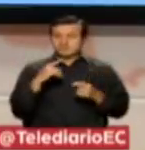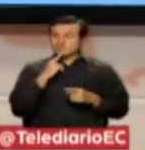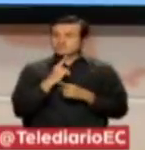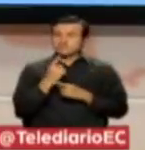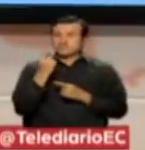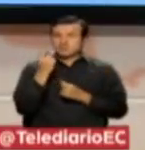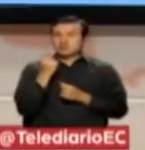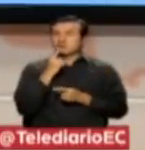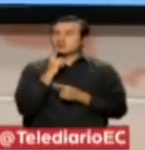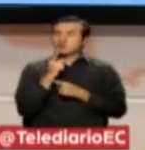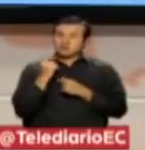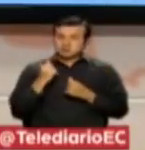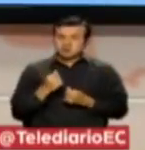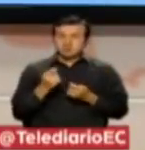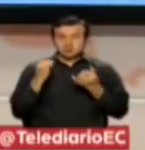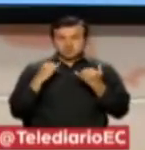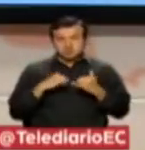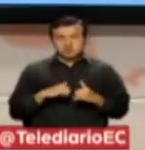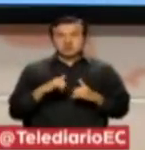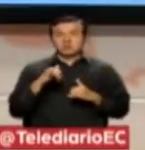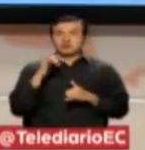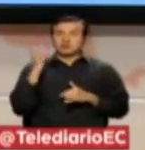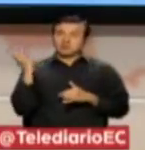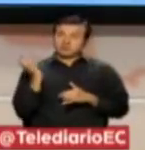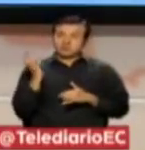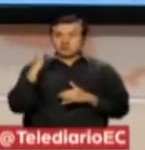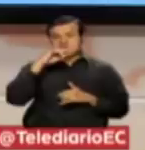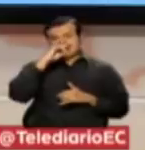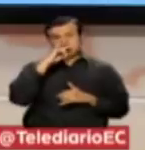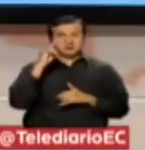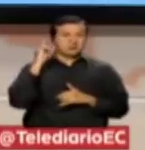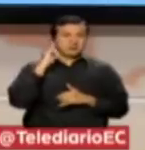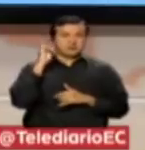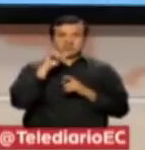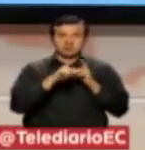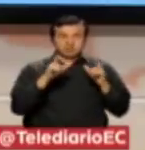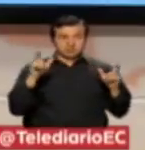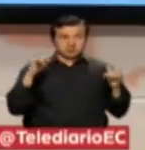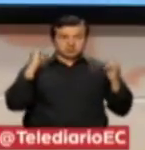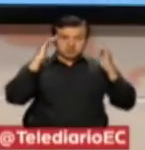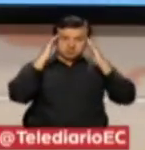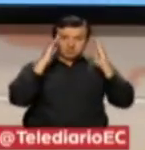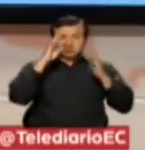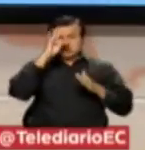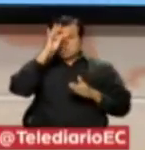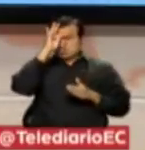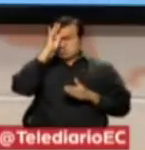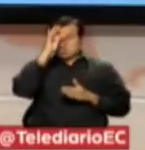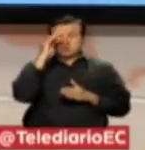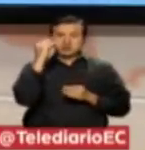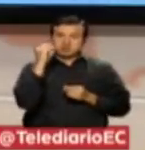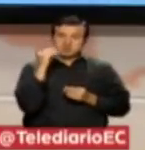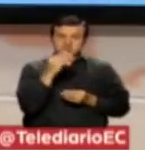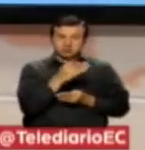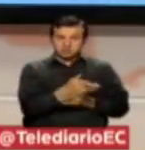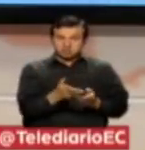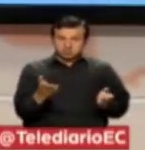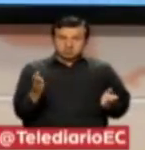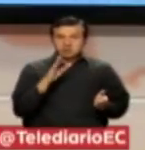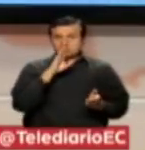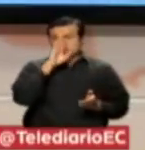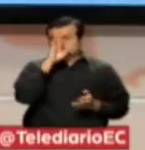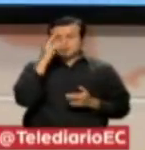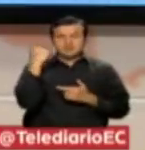es un dinero que va a permitir que jubilados, que niños, que personas que hoy día están atendiendo en los hospitales reciban ese dinero en su bolsillo porque siempre